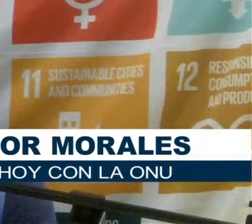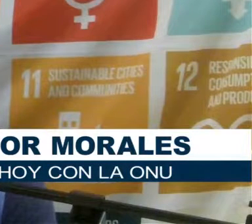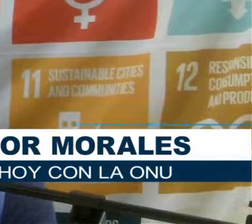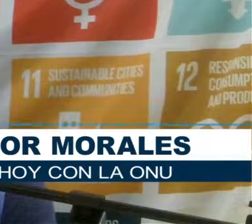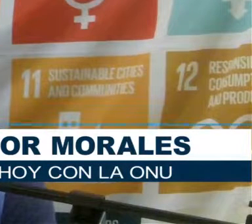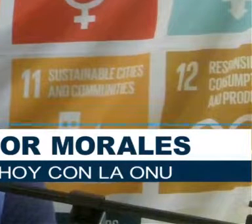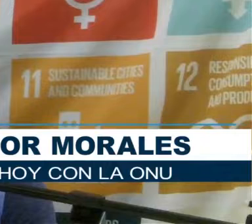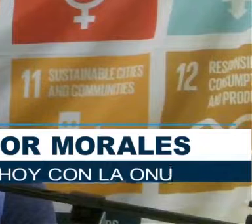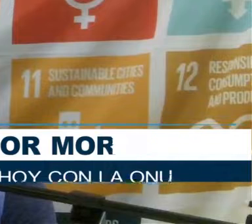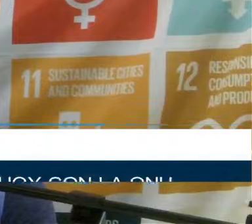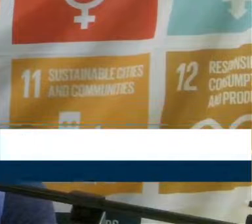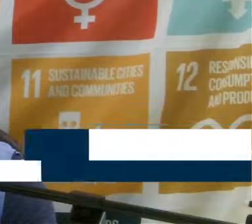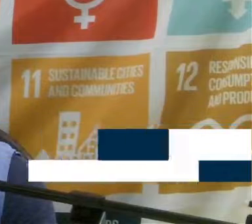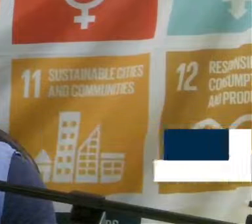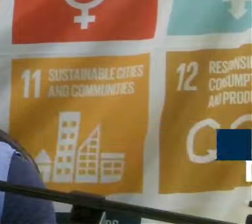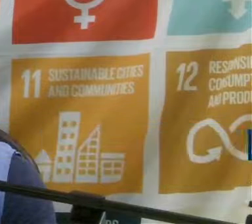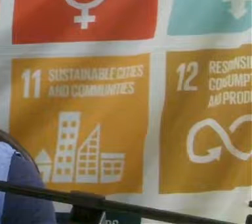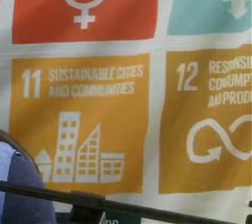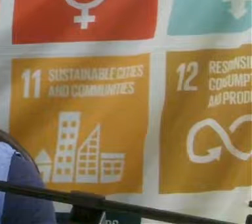nuestro teléfono,